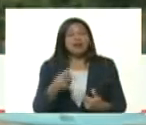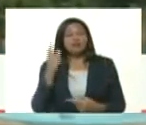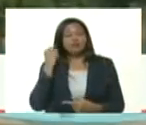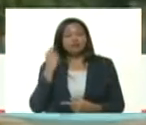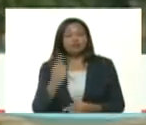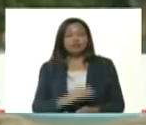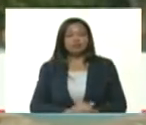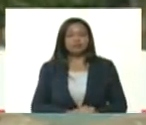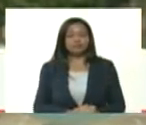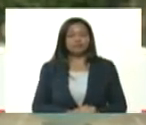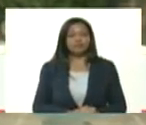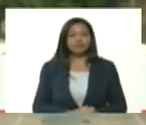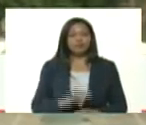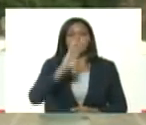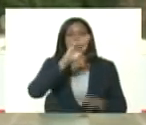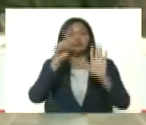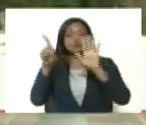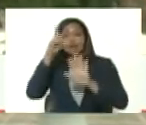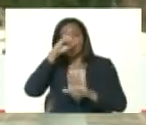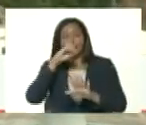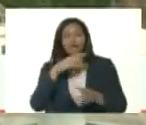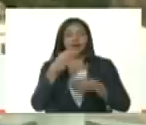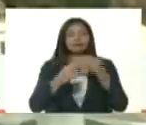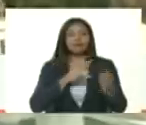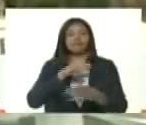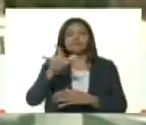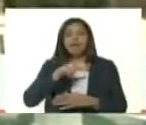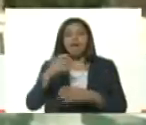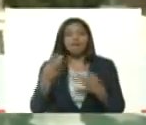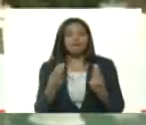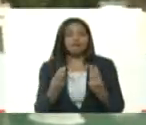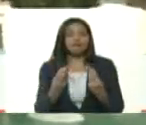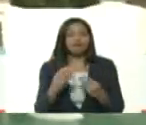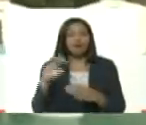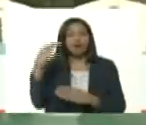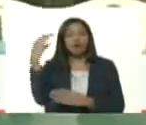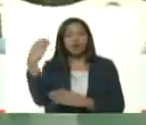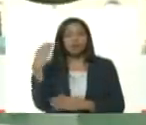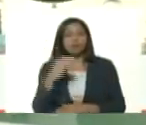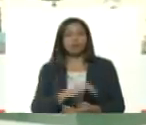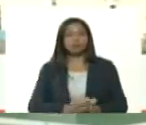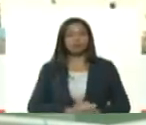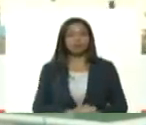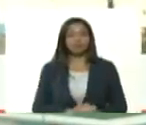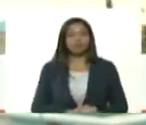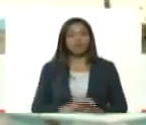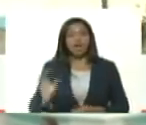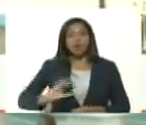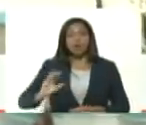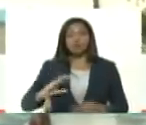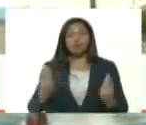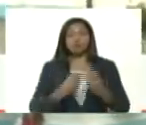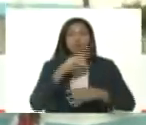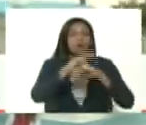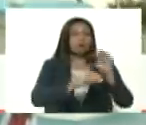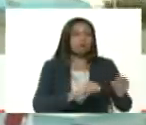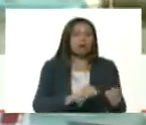Esta muchacha de 46 años realiza viajes frecuentes a Colombia, a Cúcuta, a comprar